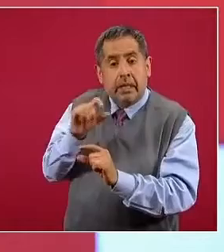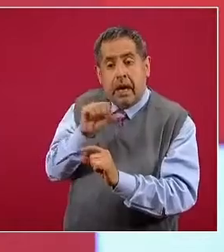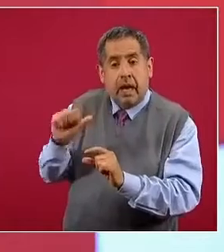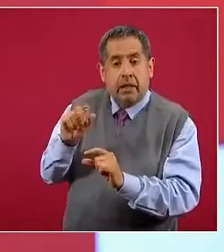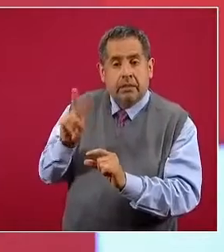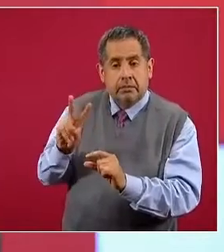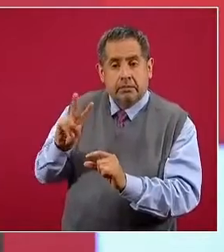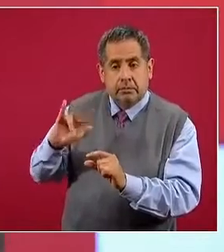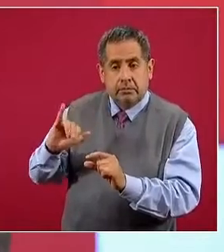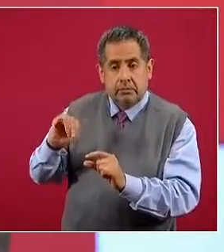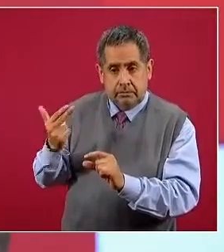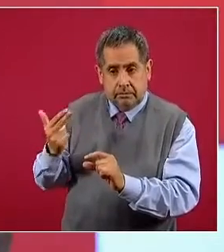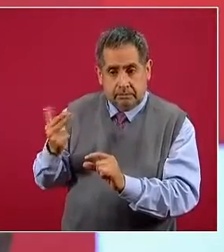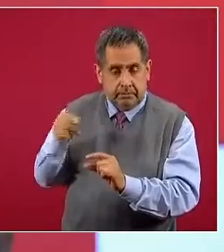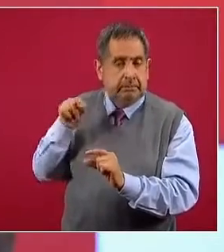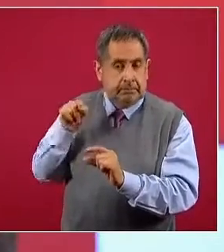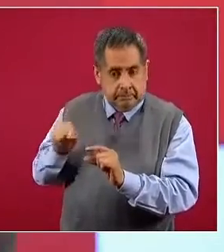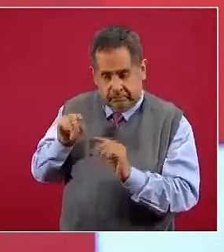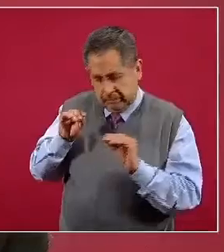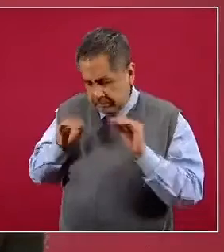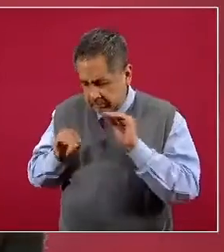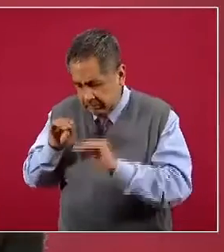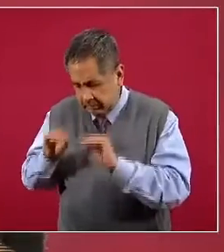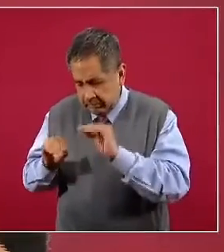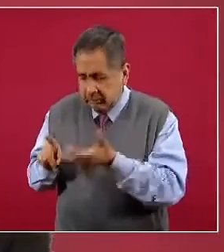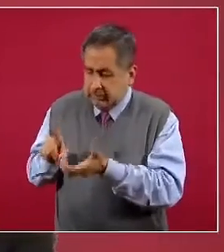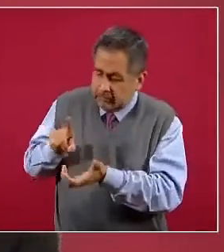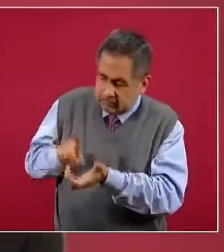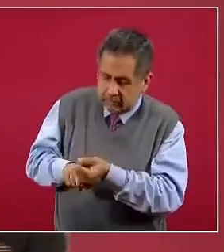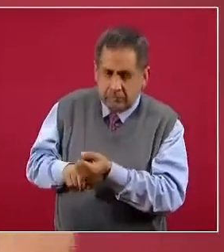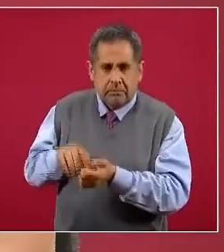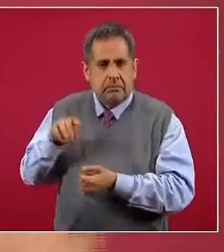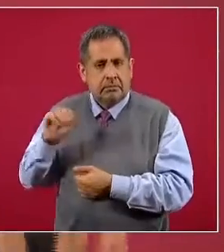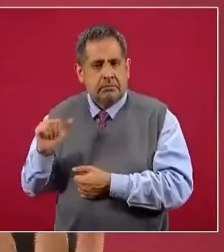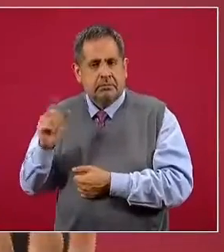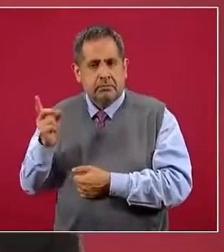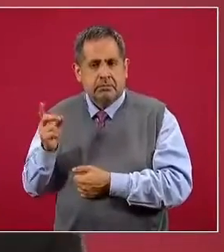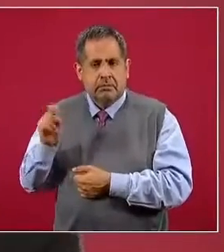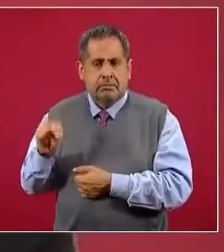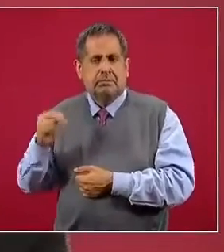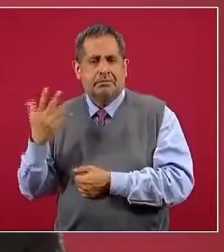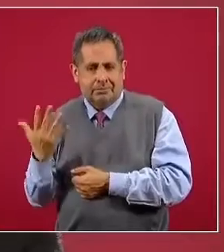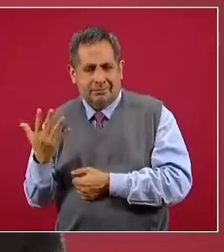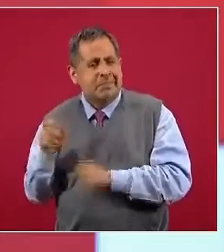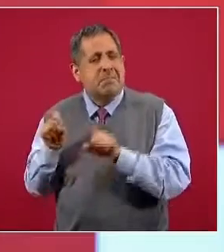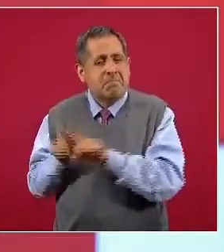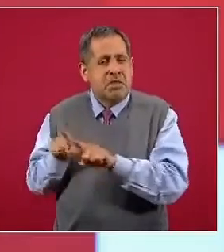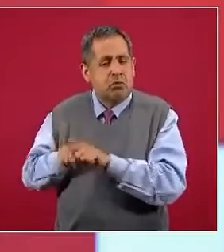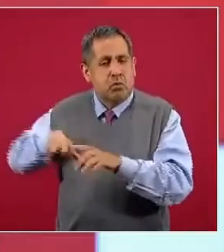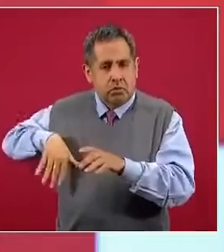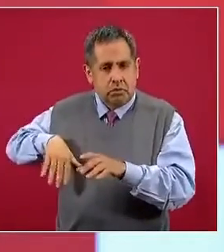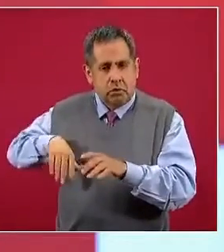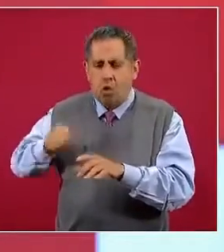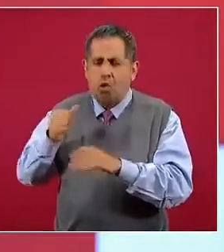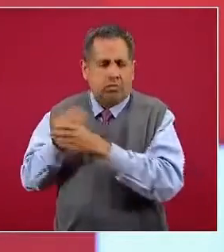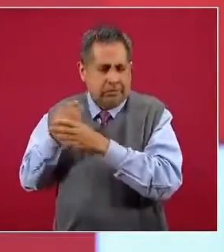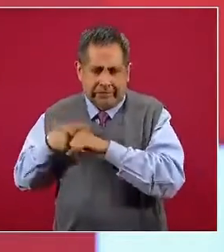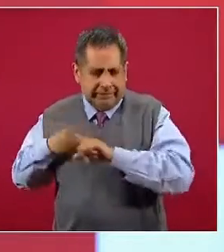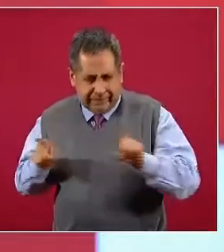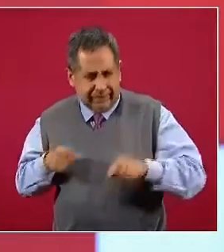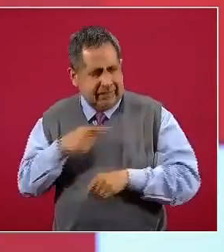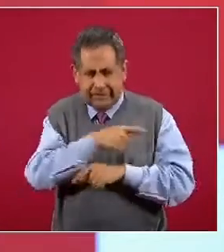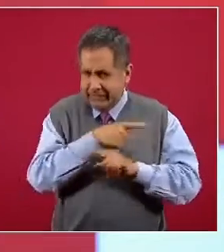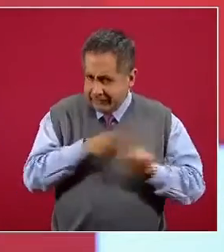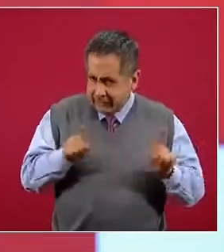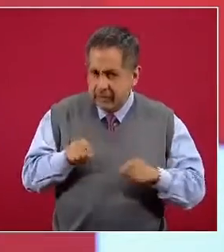humana, que se han fabricado en su momento utilizando adenovirus tipo 5. Aunque es otro tipo de vacuna, lo